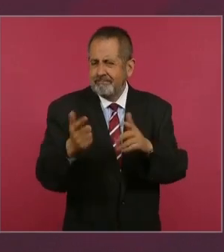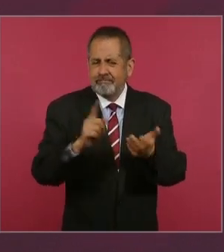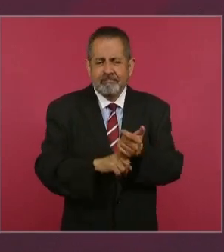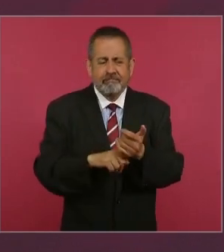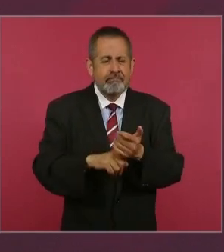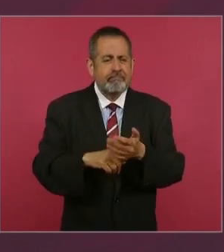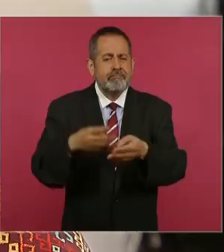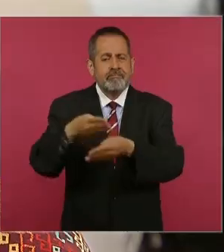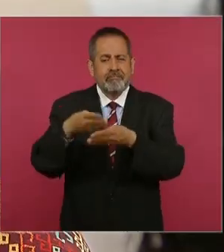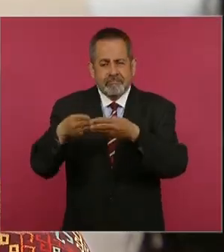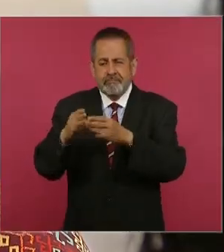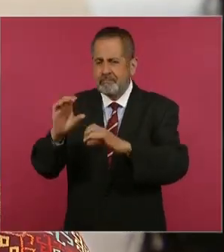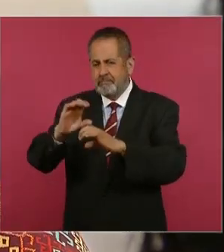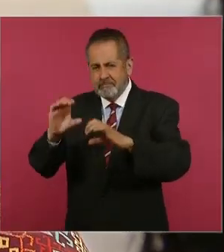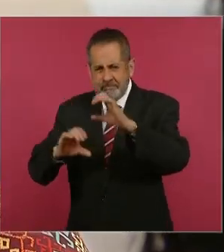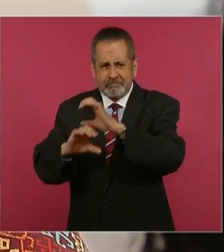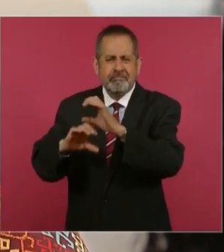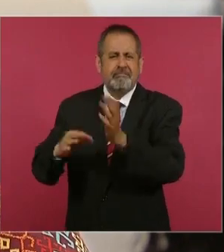materiales de